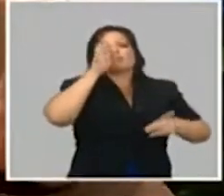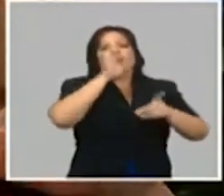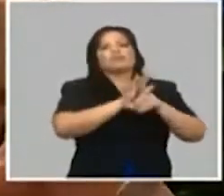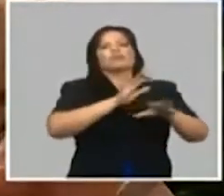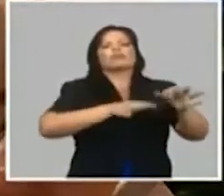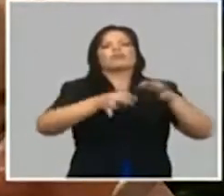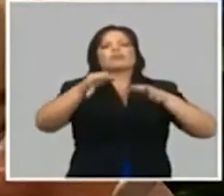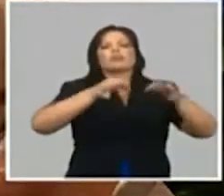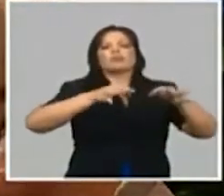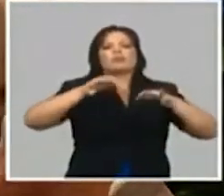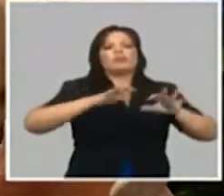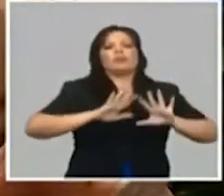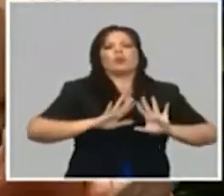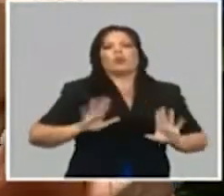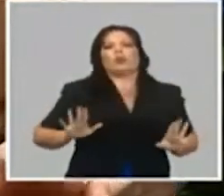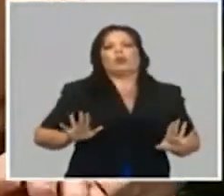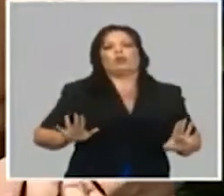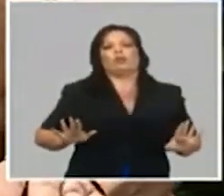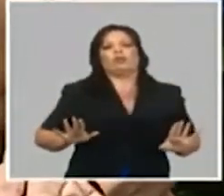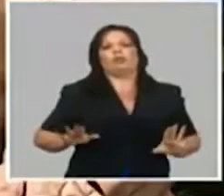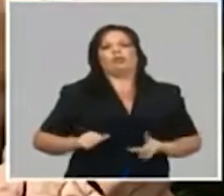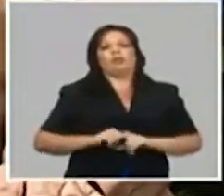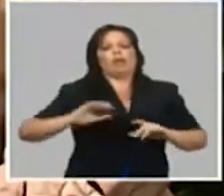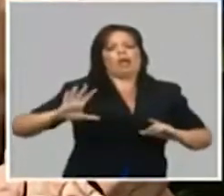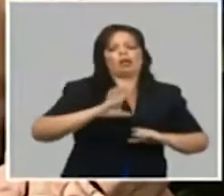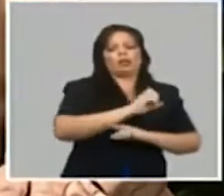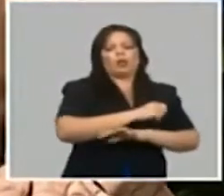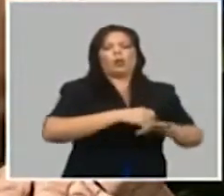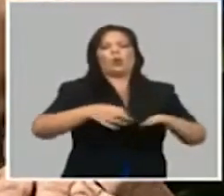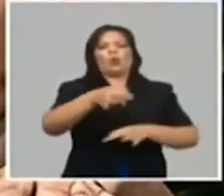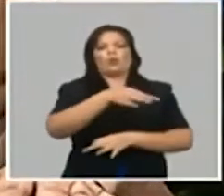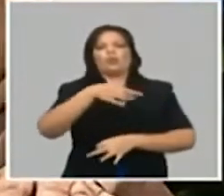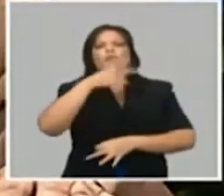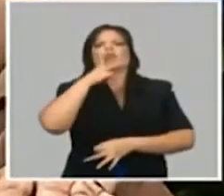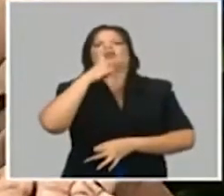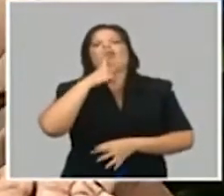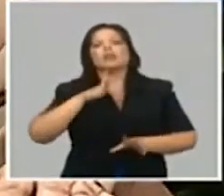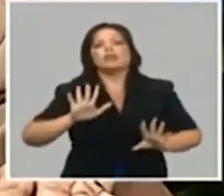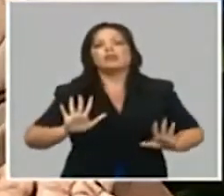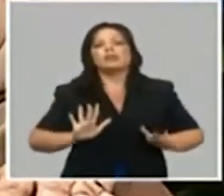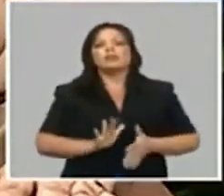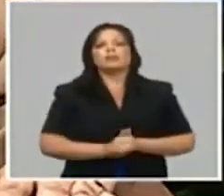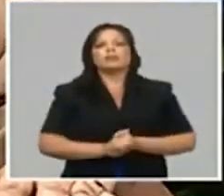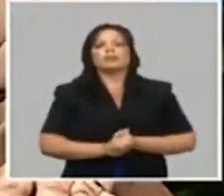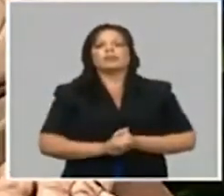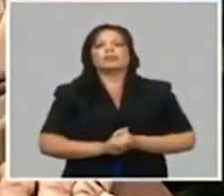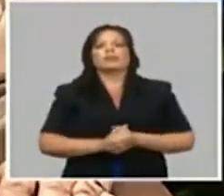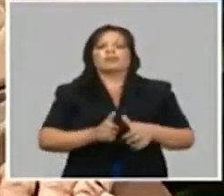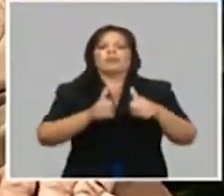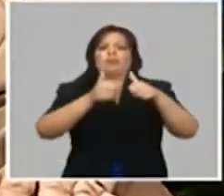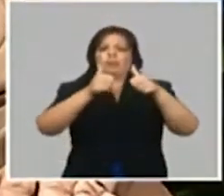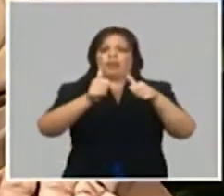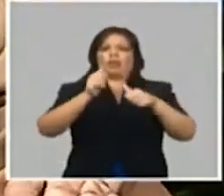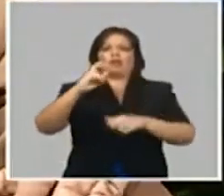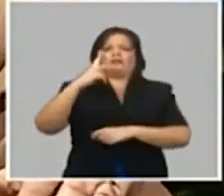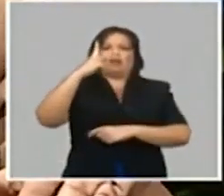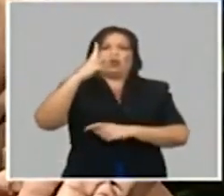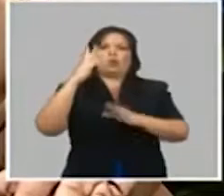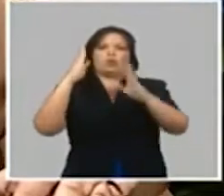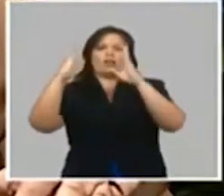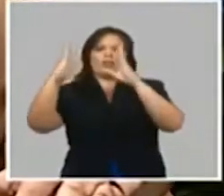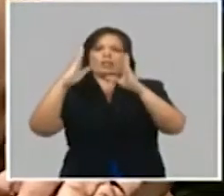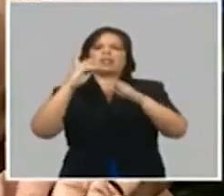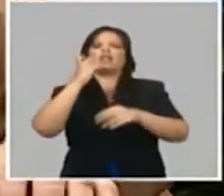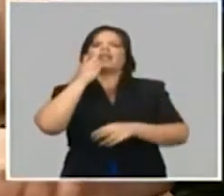Con todos los municipios. Ahora bien, en la segunda fase, que se restablece el transporte interprovincial, ya